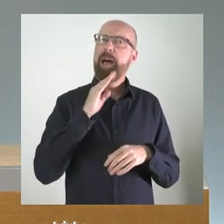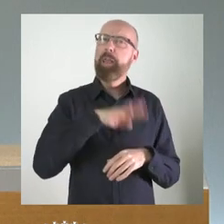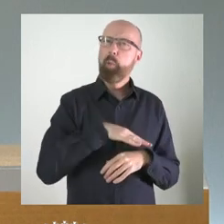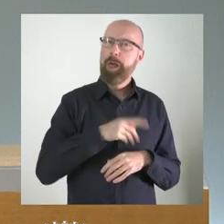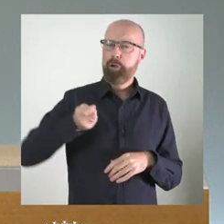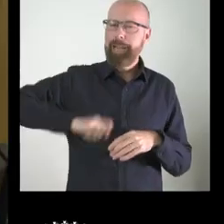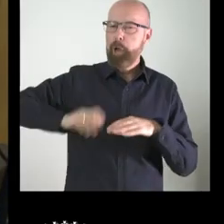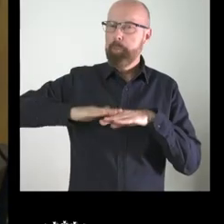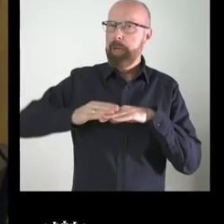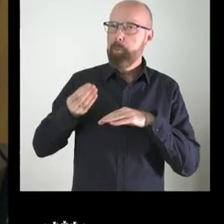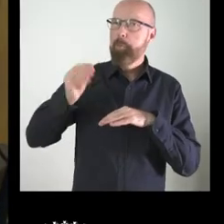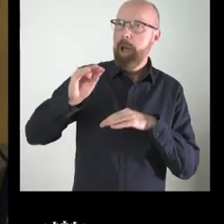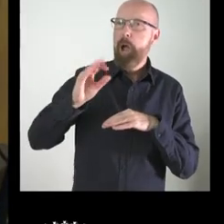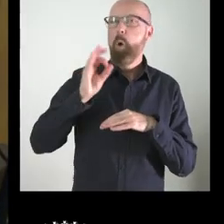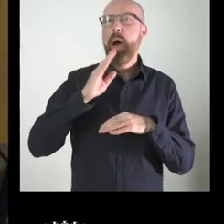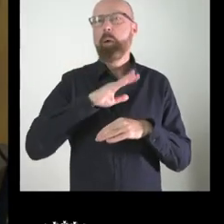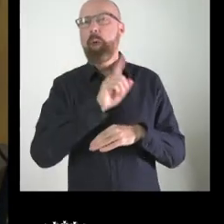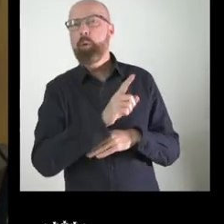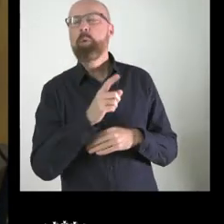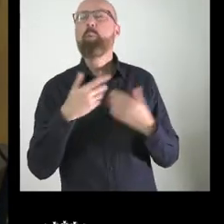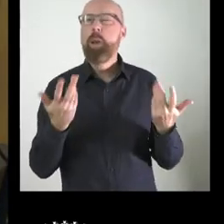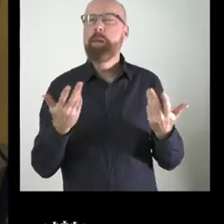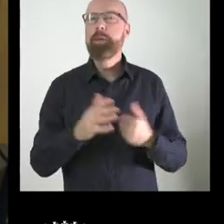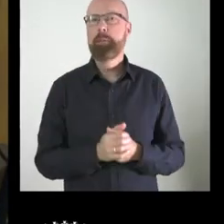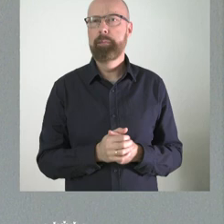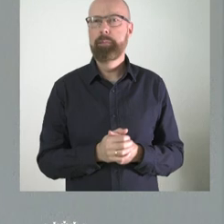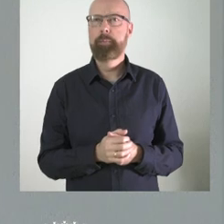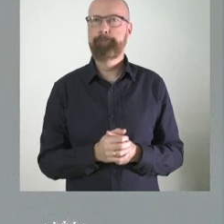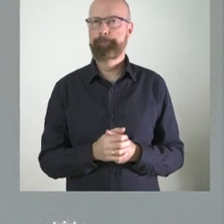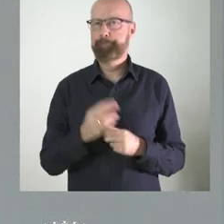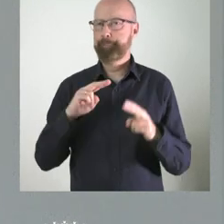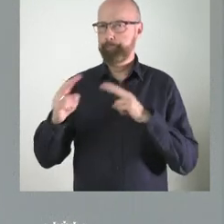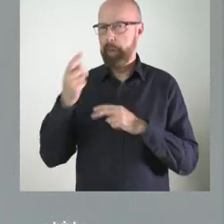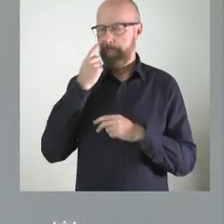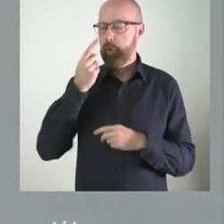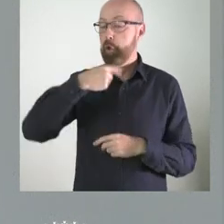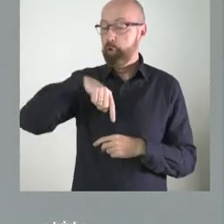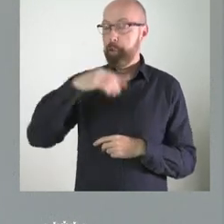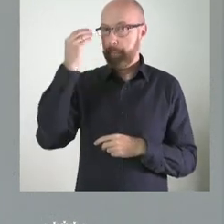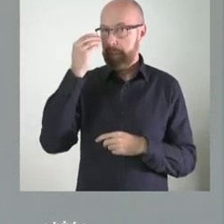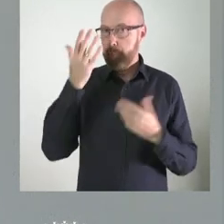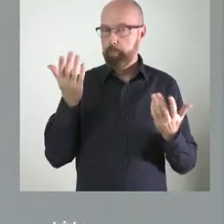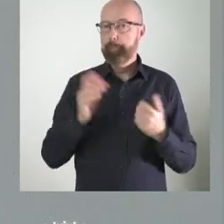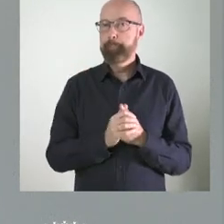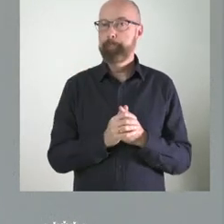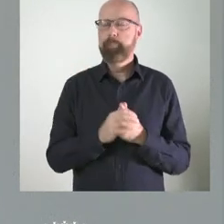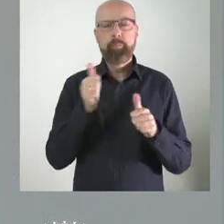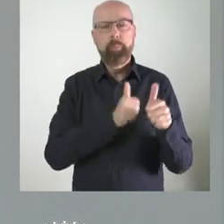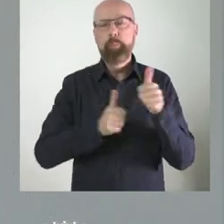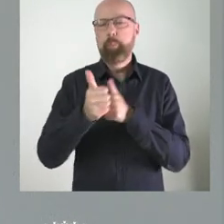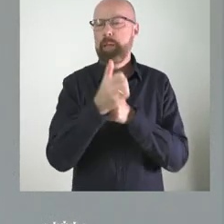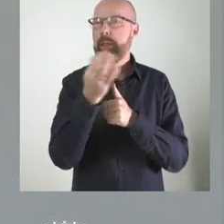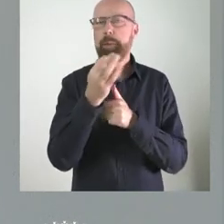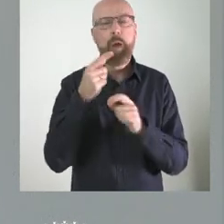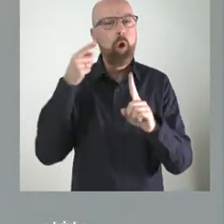no lo considera adecuado si lo apoya o no lo apoya Mira nosotros lo que pensamos Es que la prioridad tiene que ser subir la